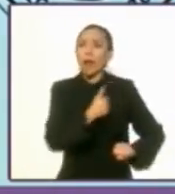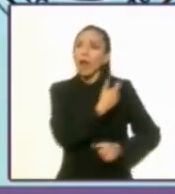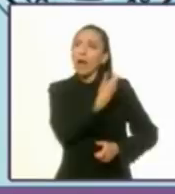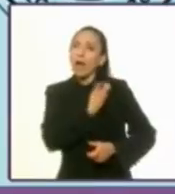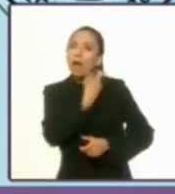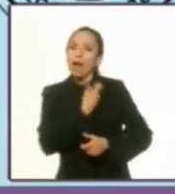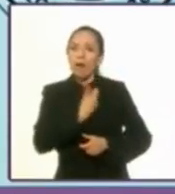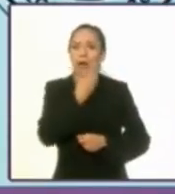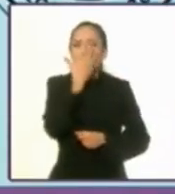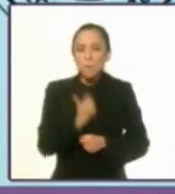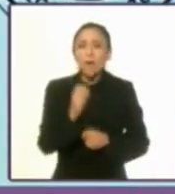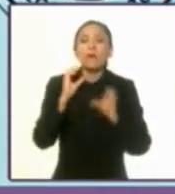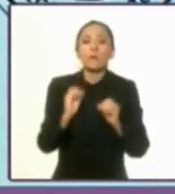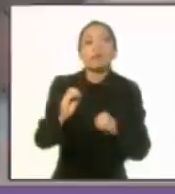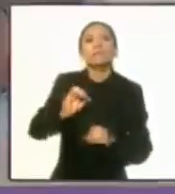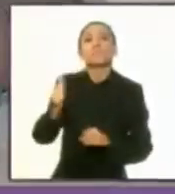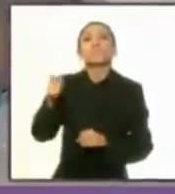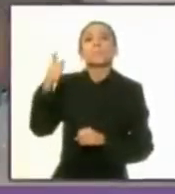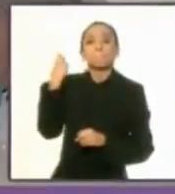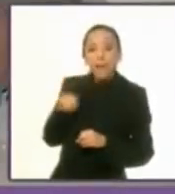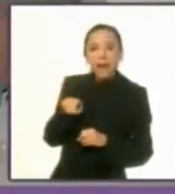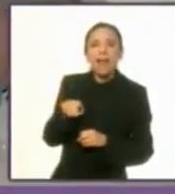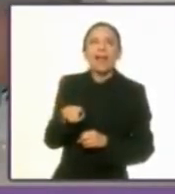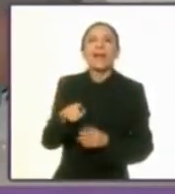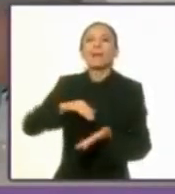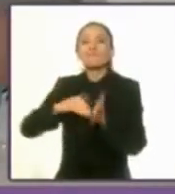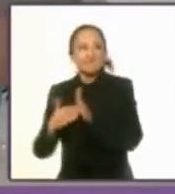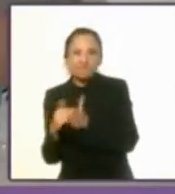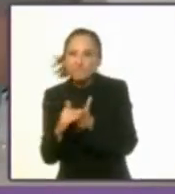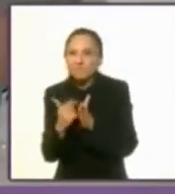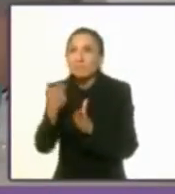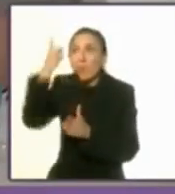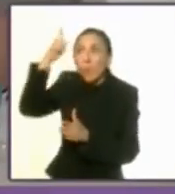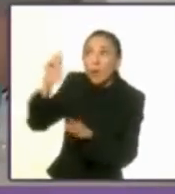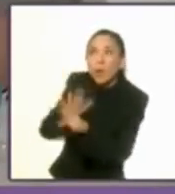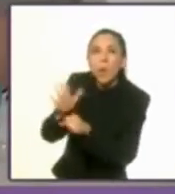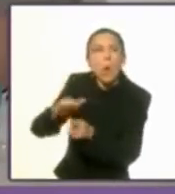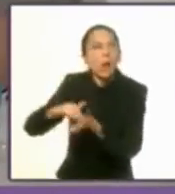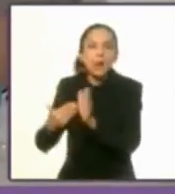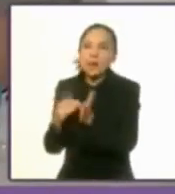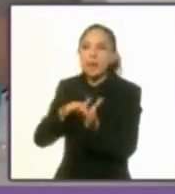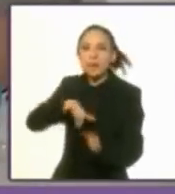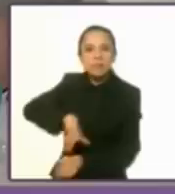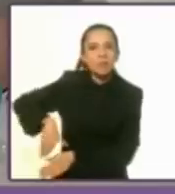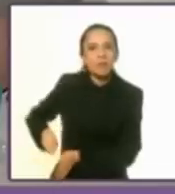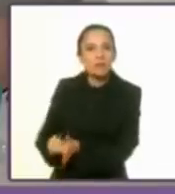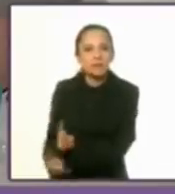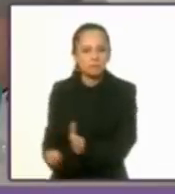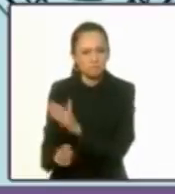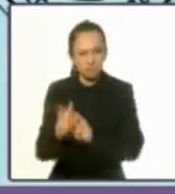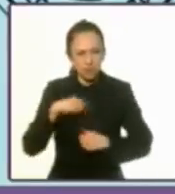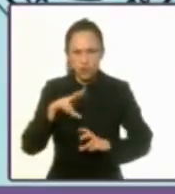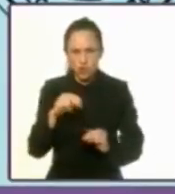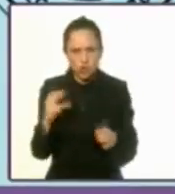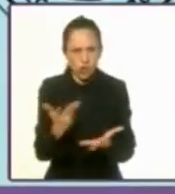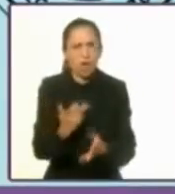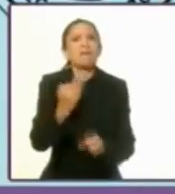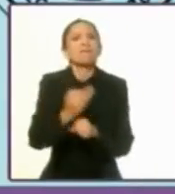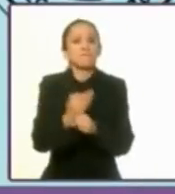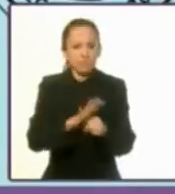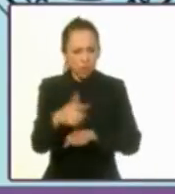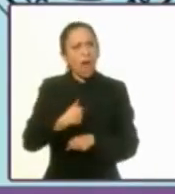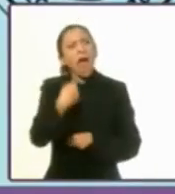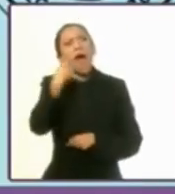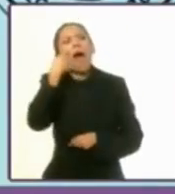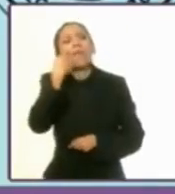patrimonio y esconderlo y es muy importante y te lo digo de una vez yo te reto a que tú demuestres que yo tenga propiedad en